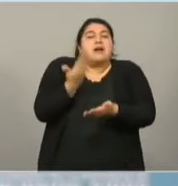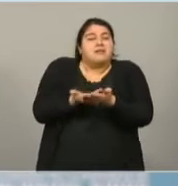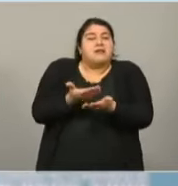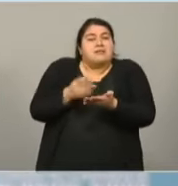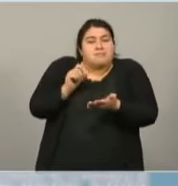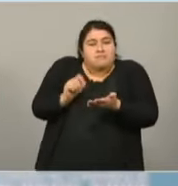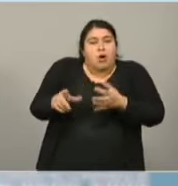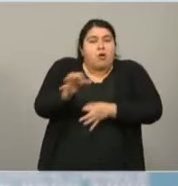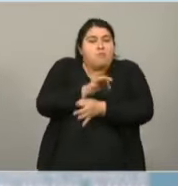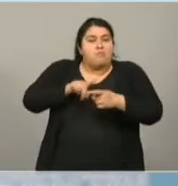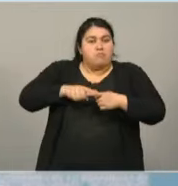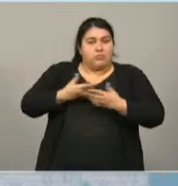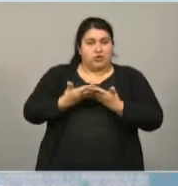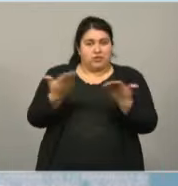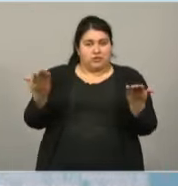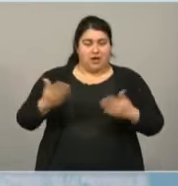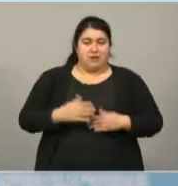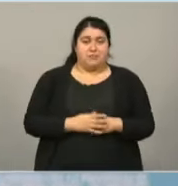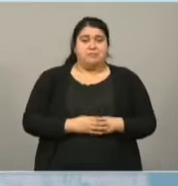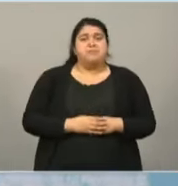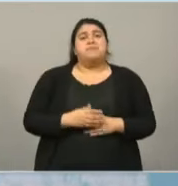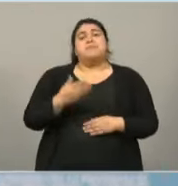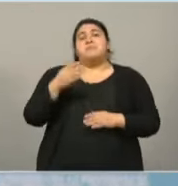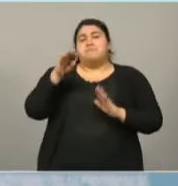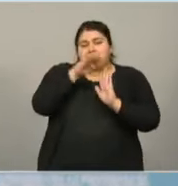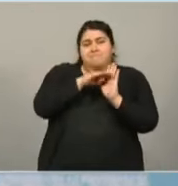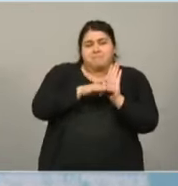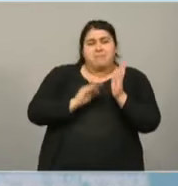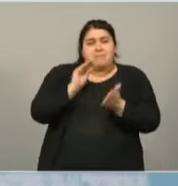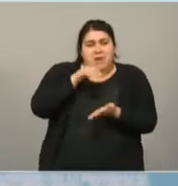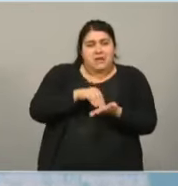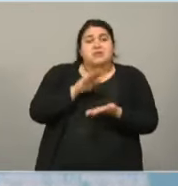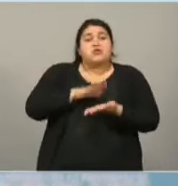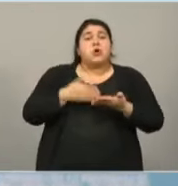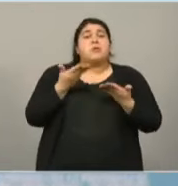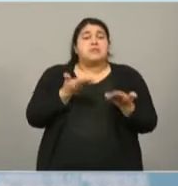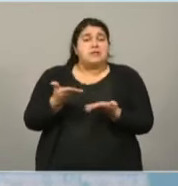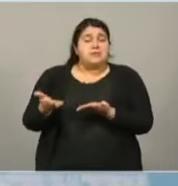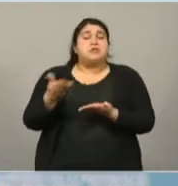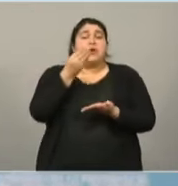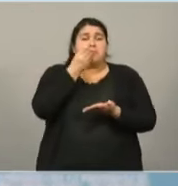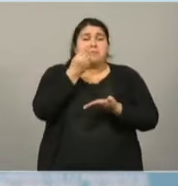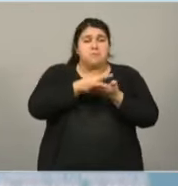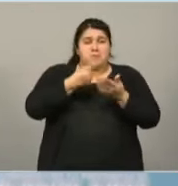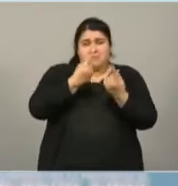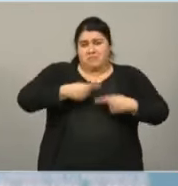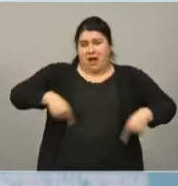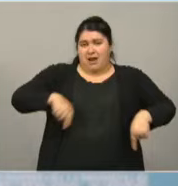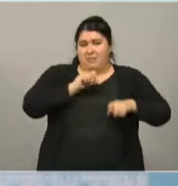sociales En el caso de ya detalladamente no el caso del servicio alimentario escolar y el programa mesa estamos